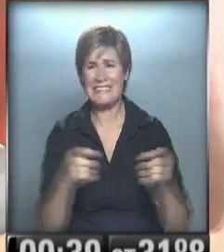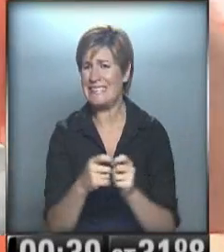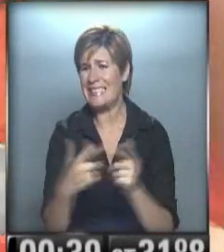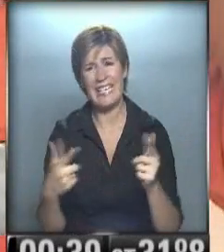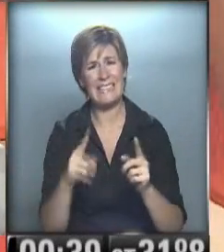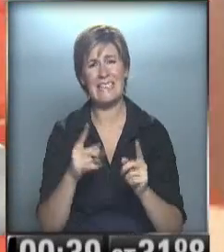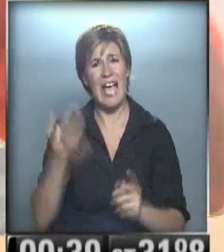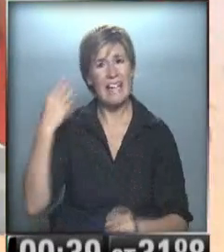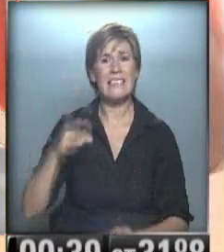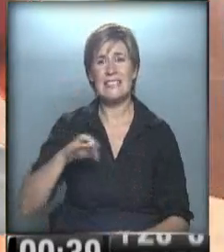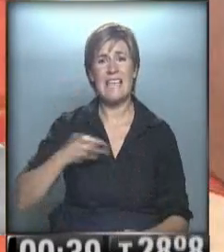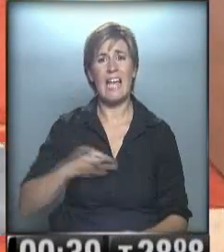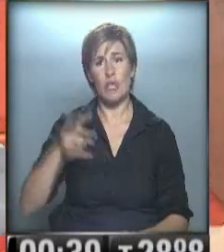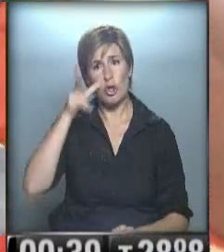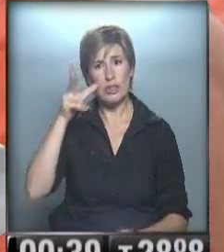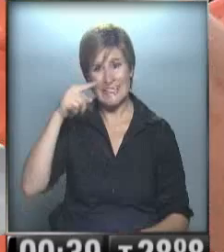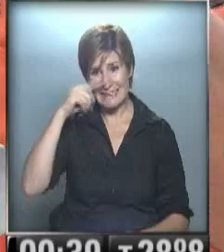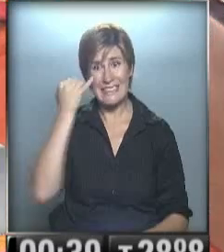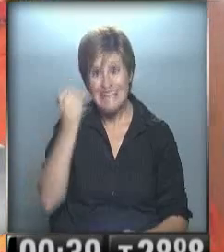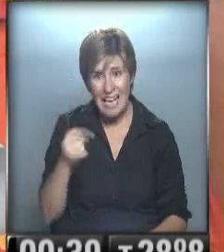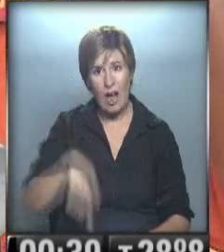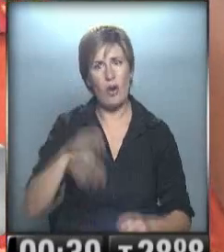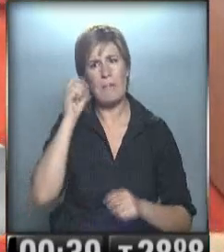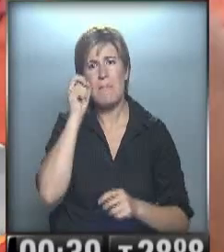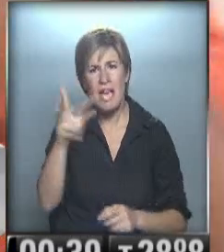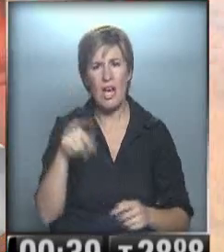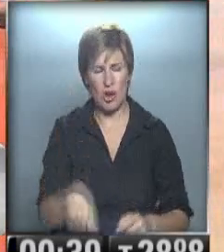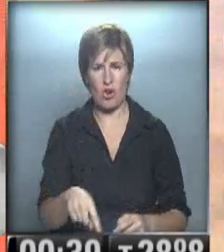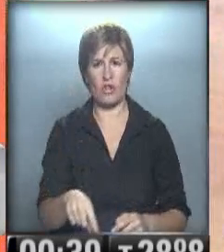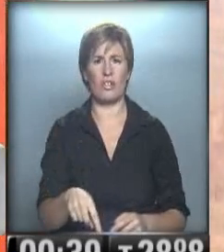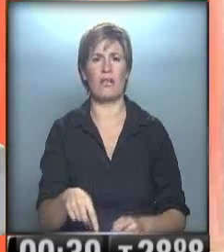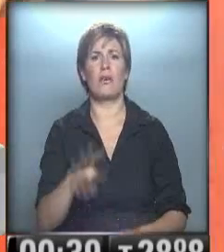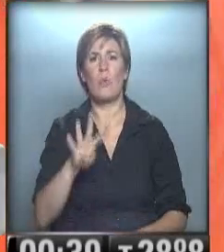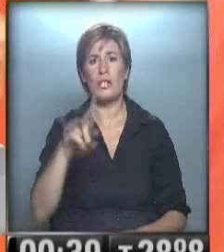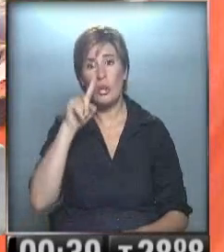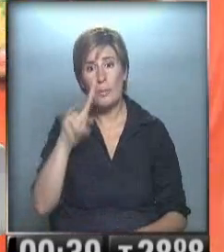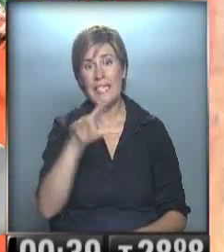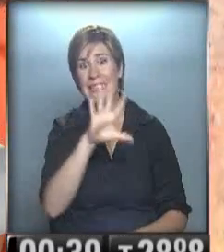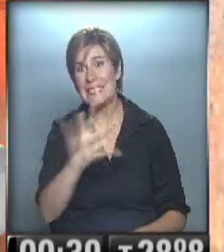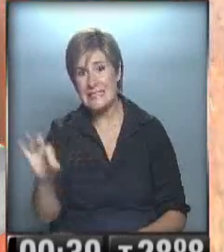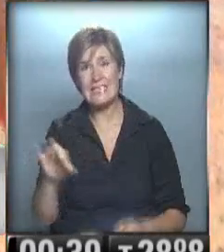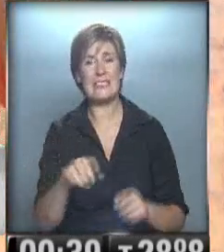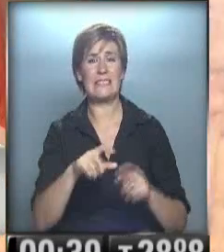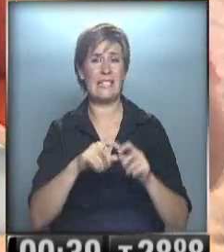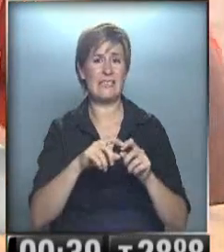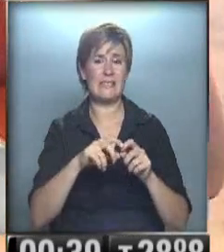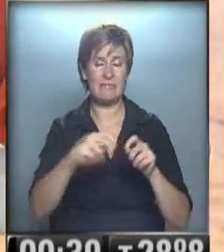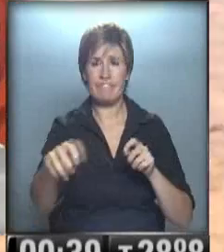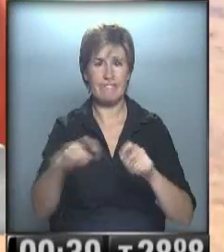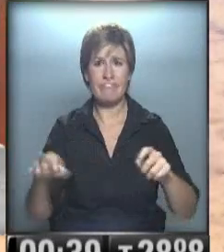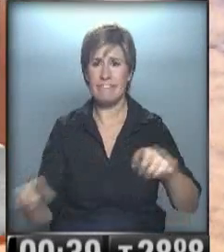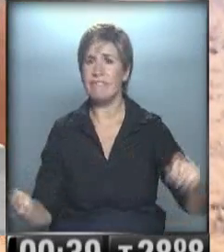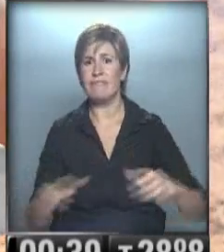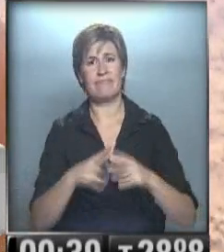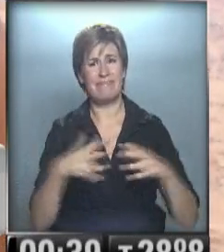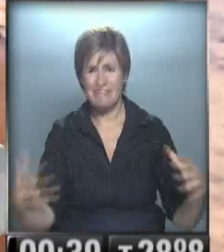año 87. Hasta el momento, fueron afectadas 4.500 de las 520.000 hectáreas con las que cuenta el departamento